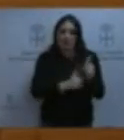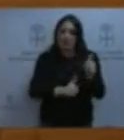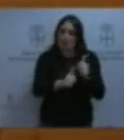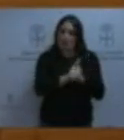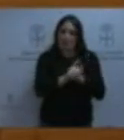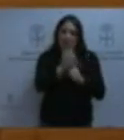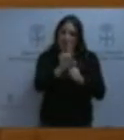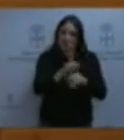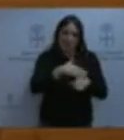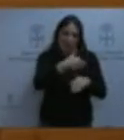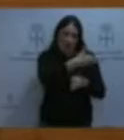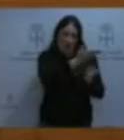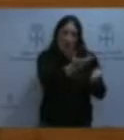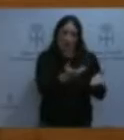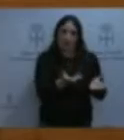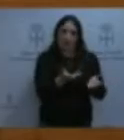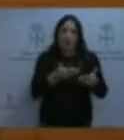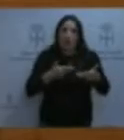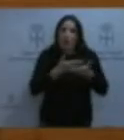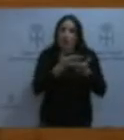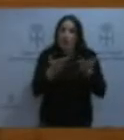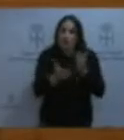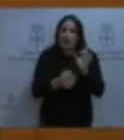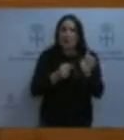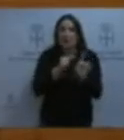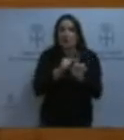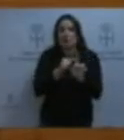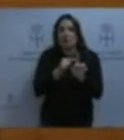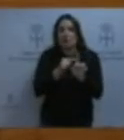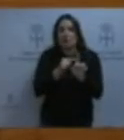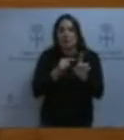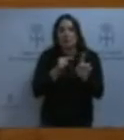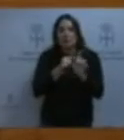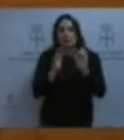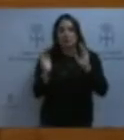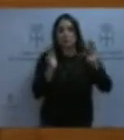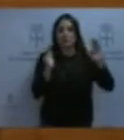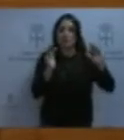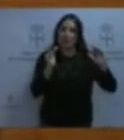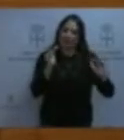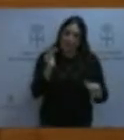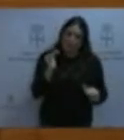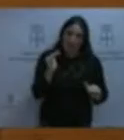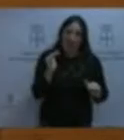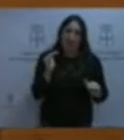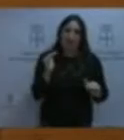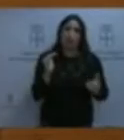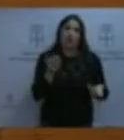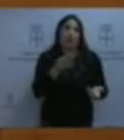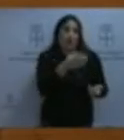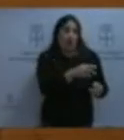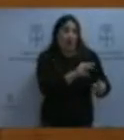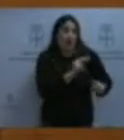1 para ustedes, una oferta orientada hacia las temporadas bajas. Y cuando usted nos cuenta lo que